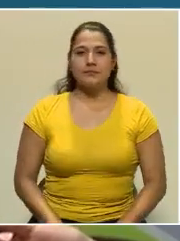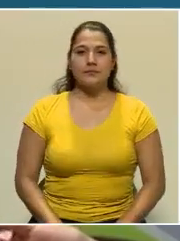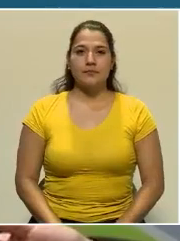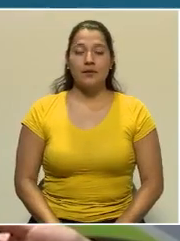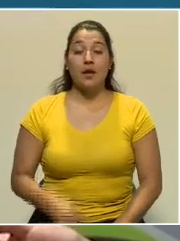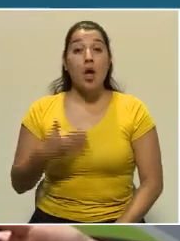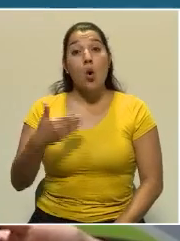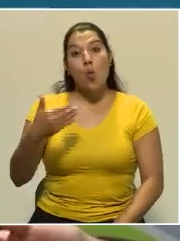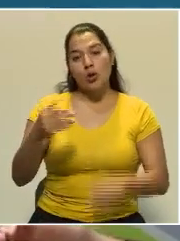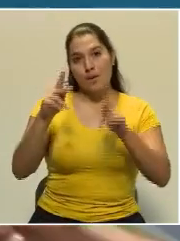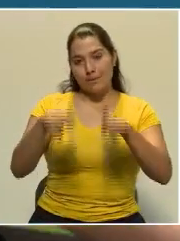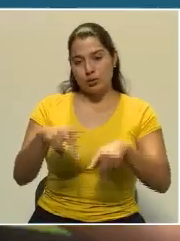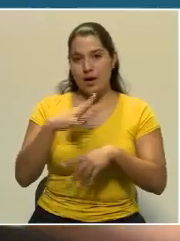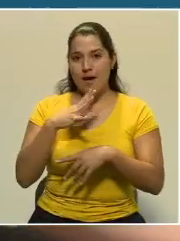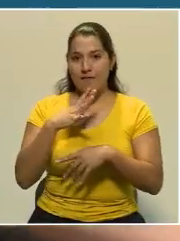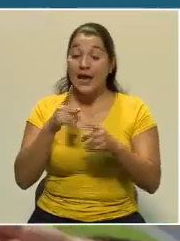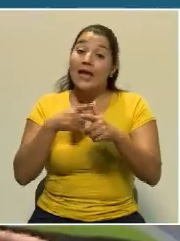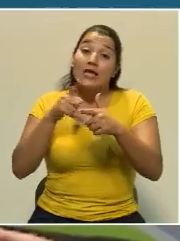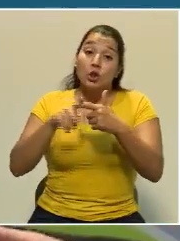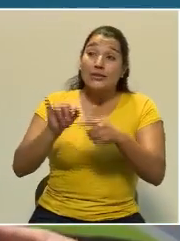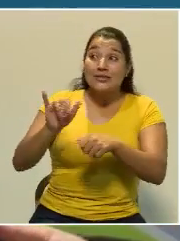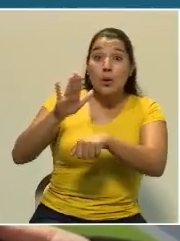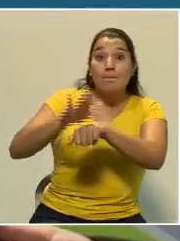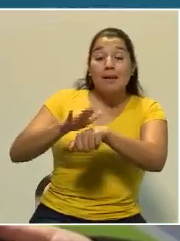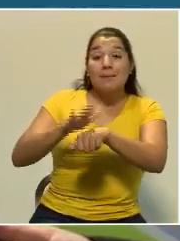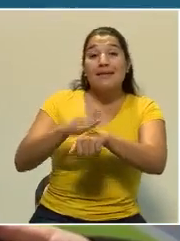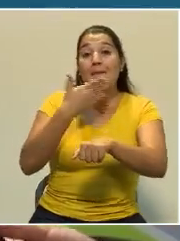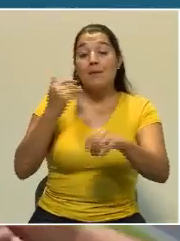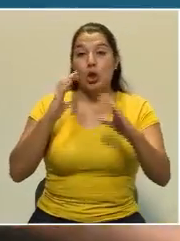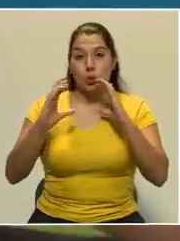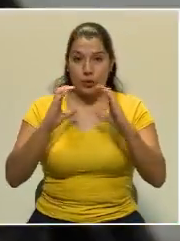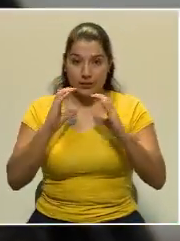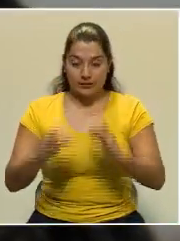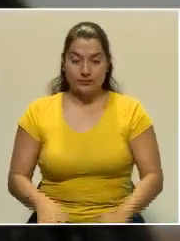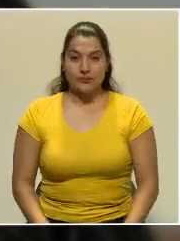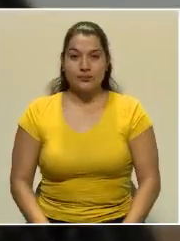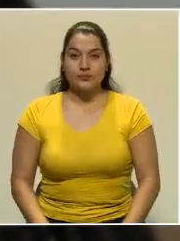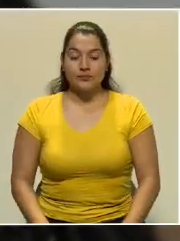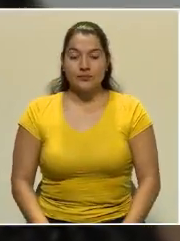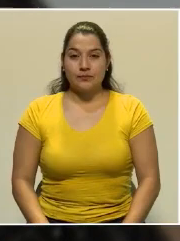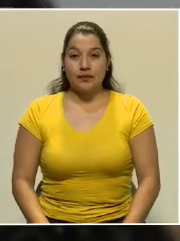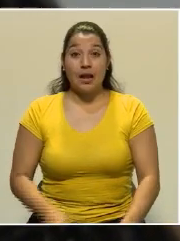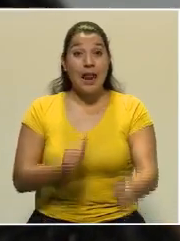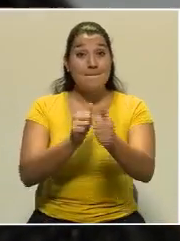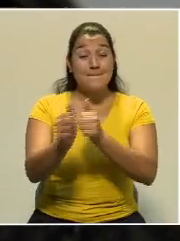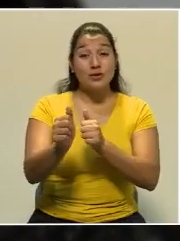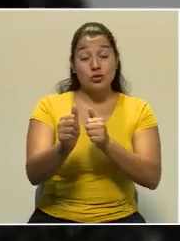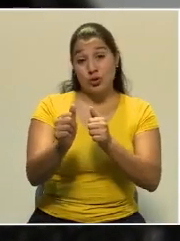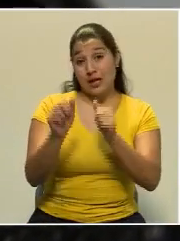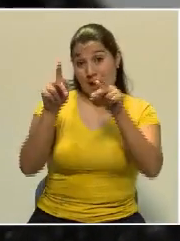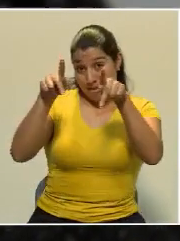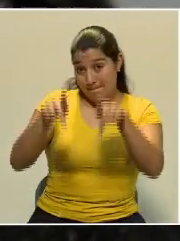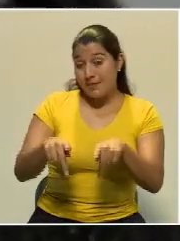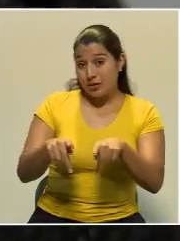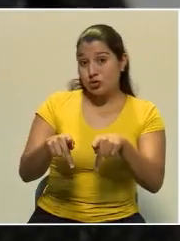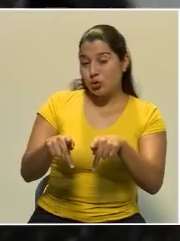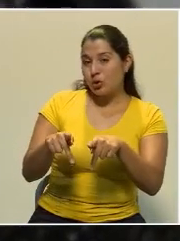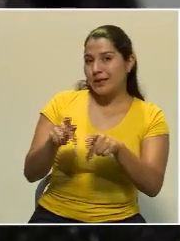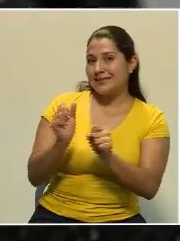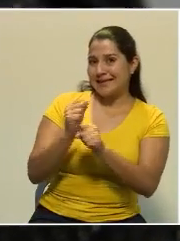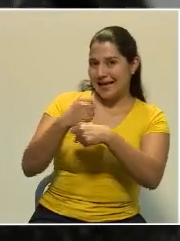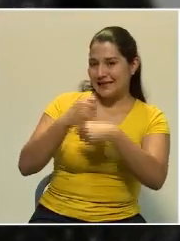faciales cuando se habla. Y así eso nos permite una comunicación en estas personas. La mayoría de gente, bueno, a las que se han dedicado a